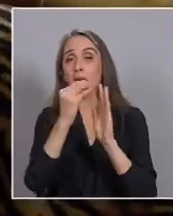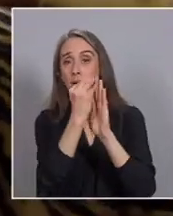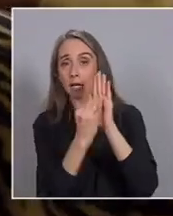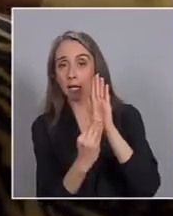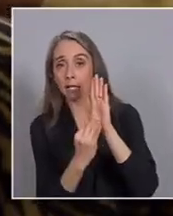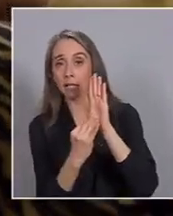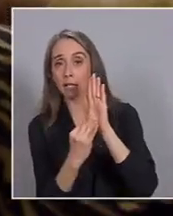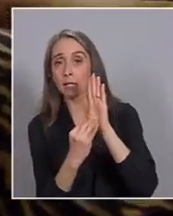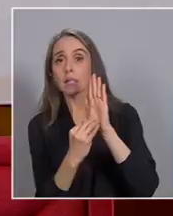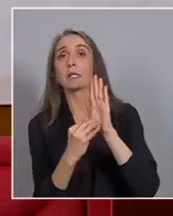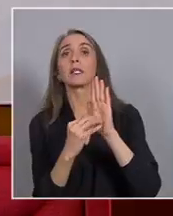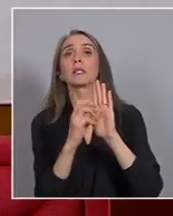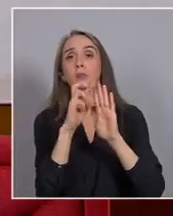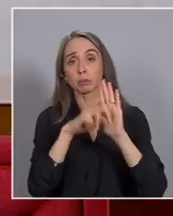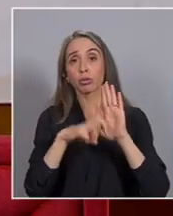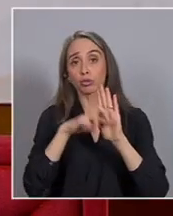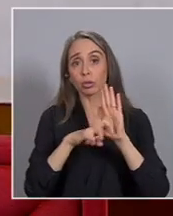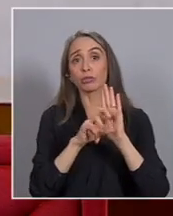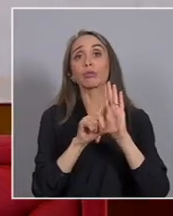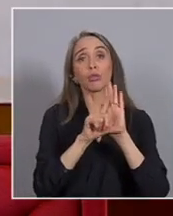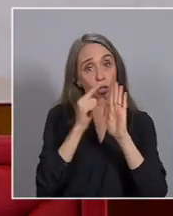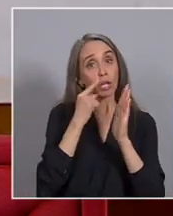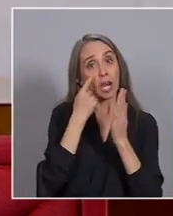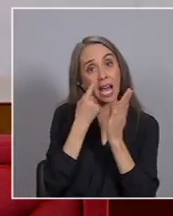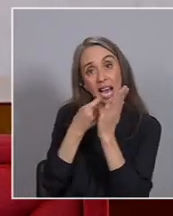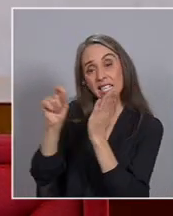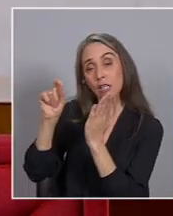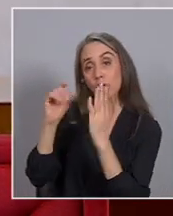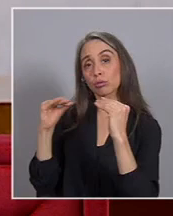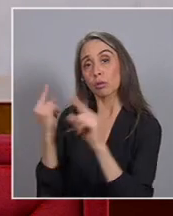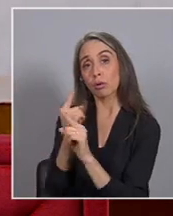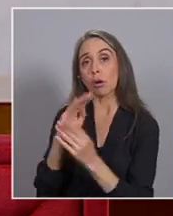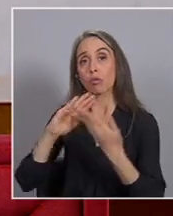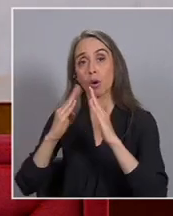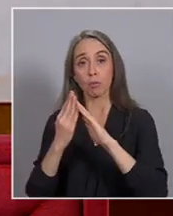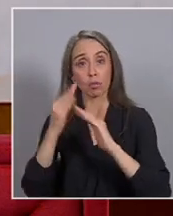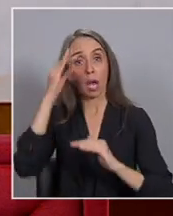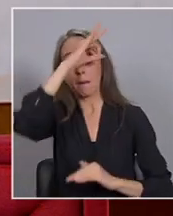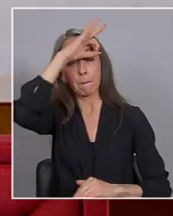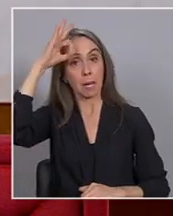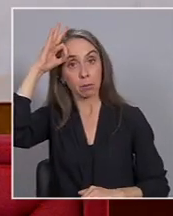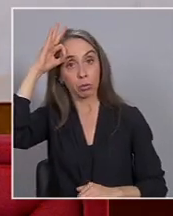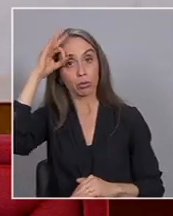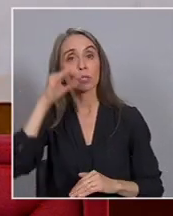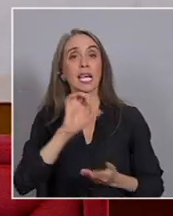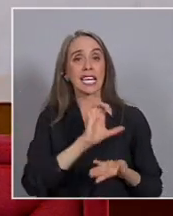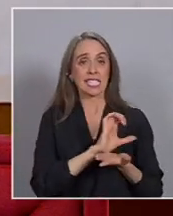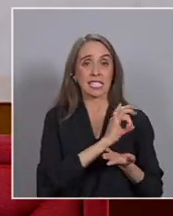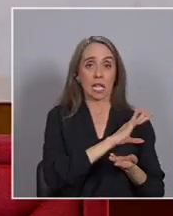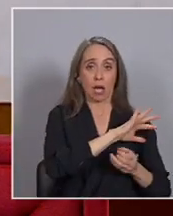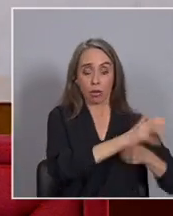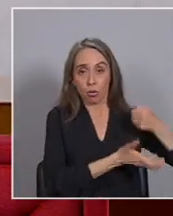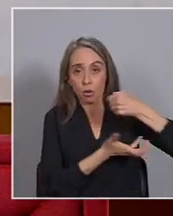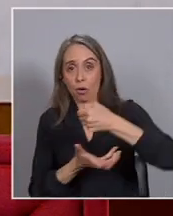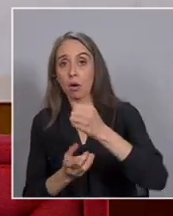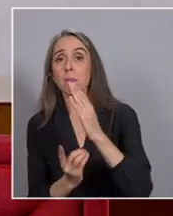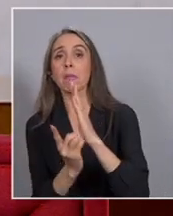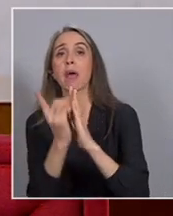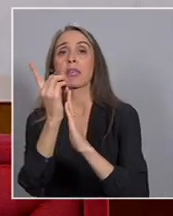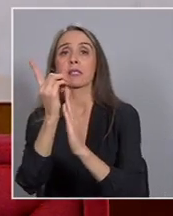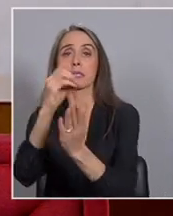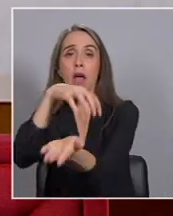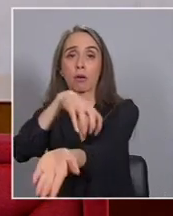una agenda de reconocimiento y diálogo con el pueblo mapuche y una importante inversión pública para el desarrollo regional del Biobío y la